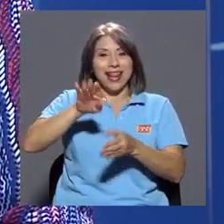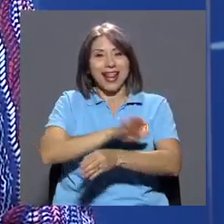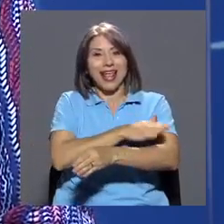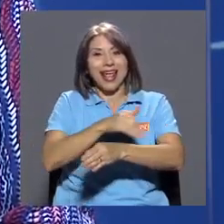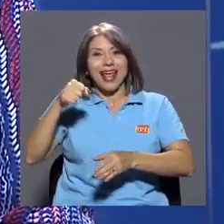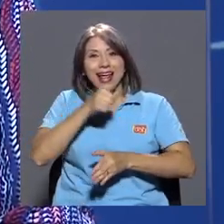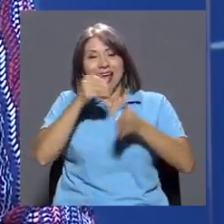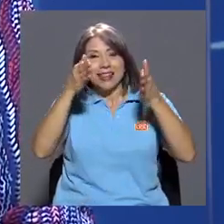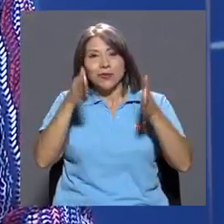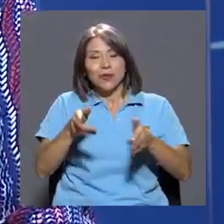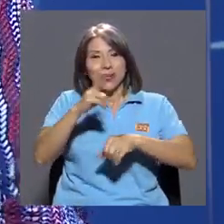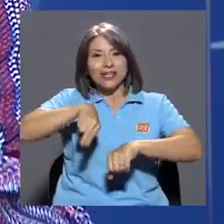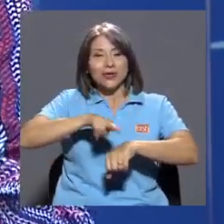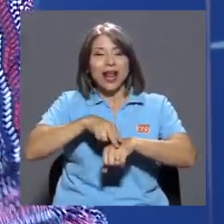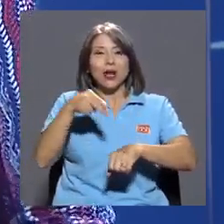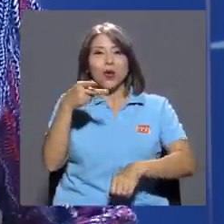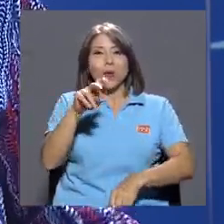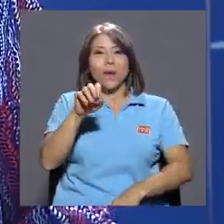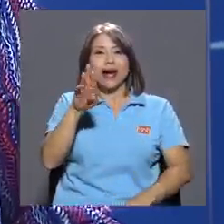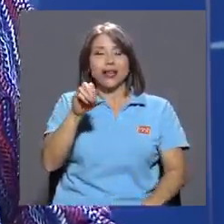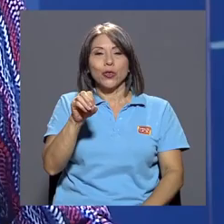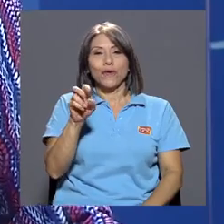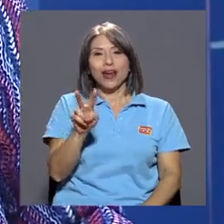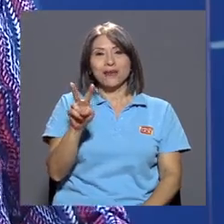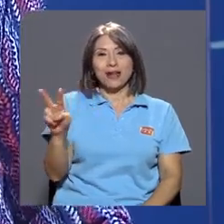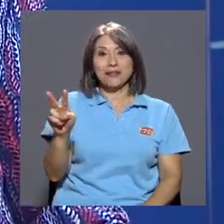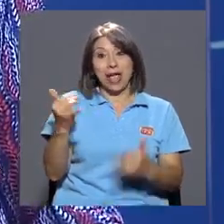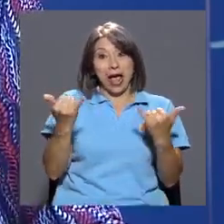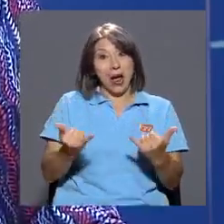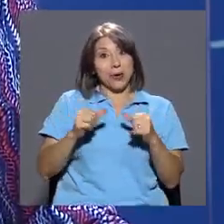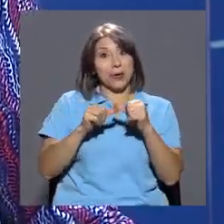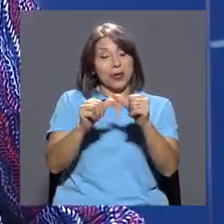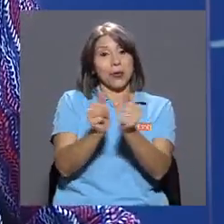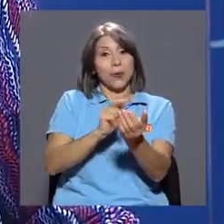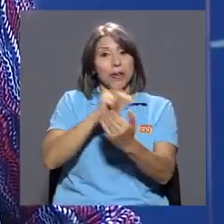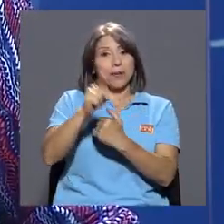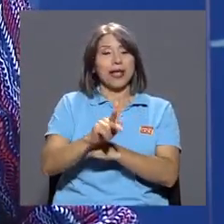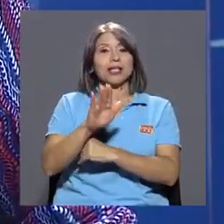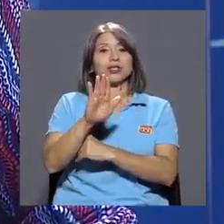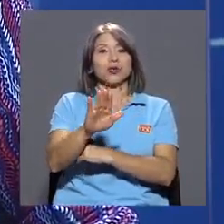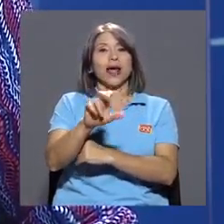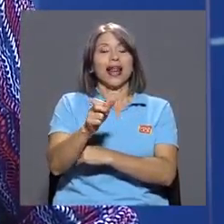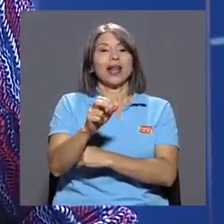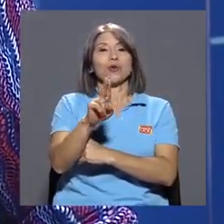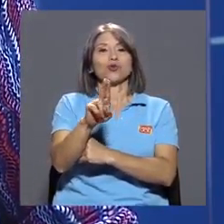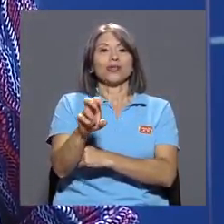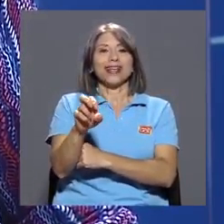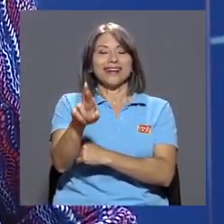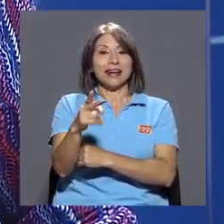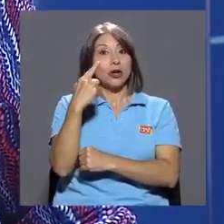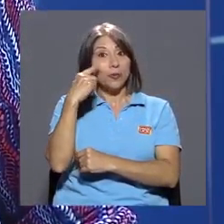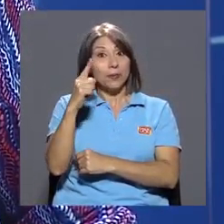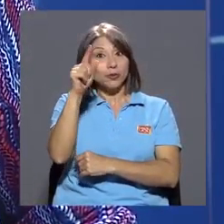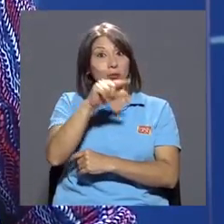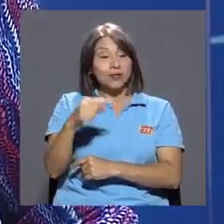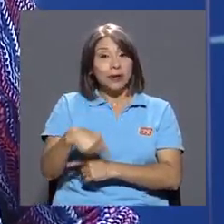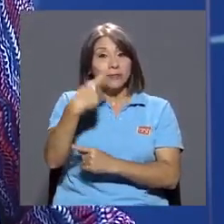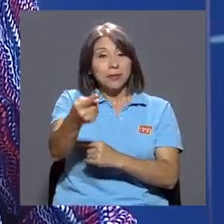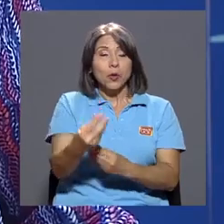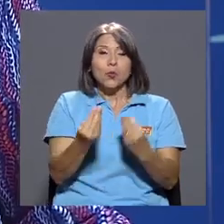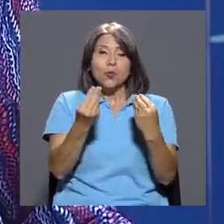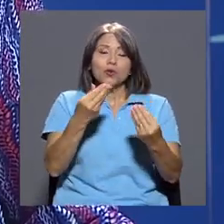Humberto Vargas Valerio. Por ahora, les dejo en sintonía de la programación de su canal SR y como les digo siempre, nos vemos a la vuelta de una